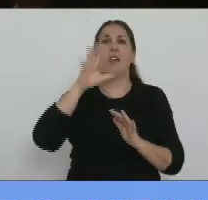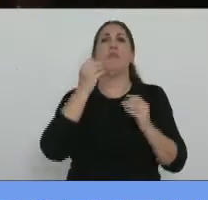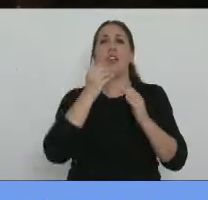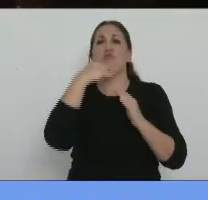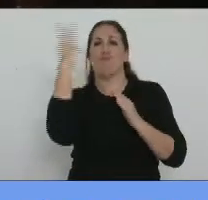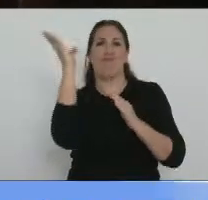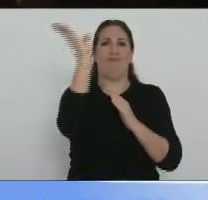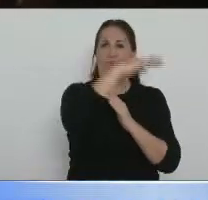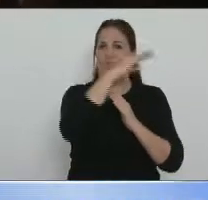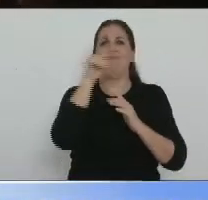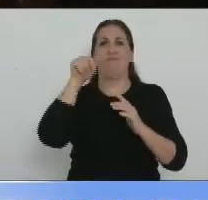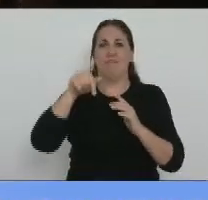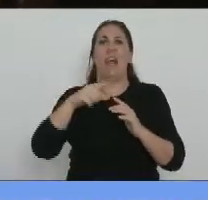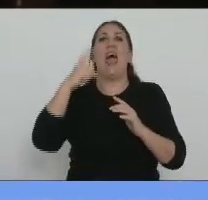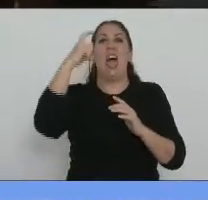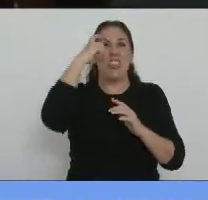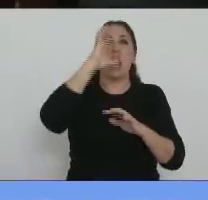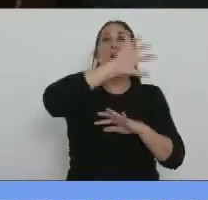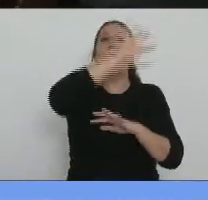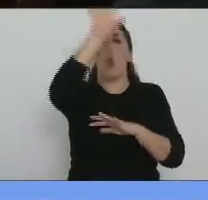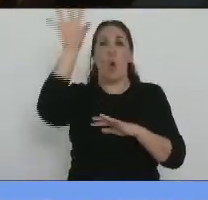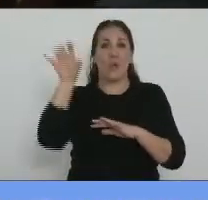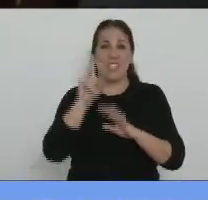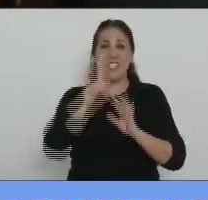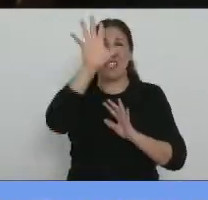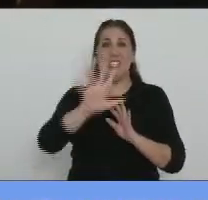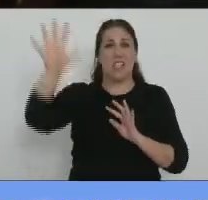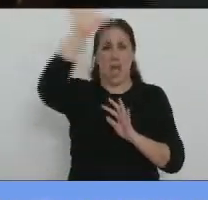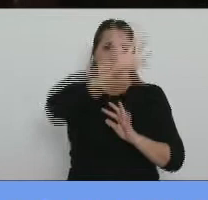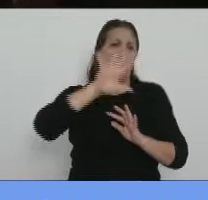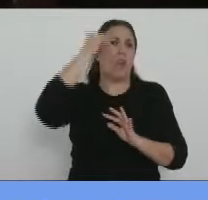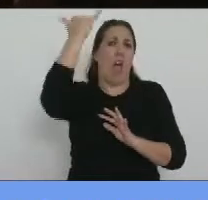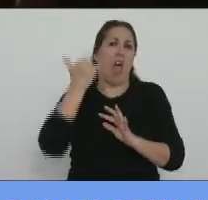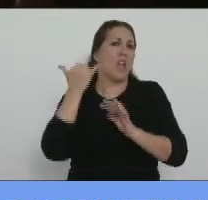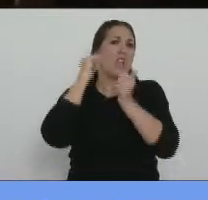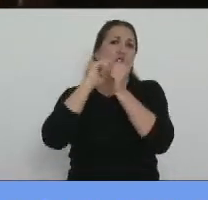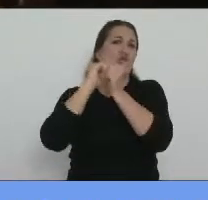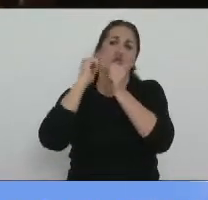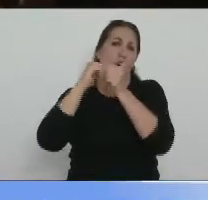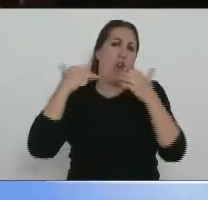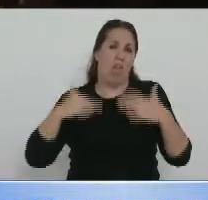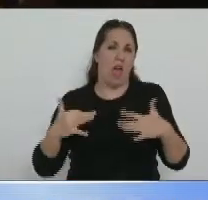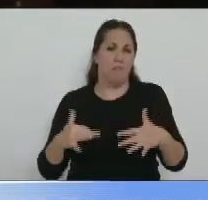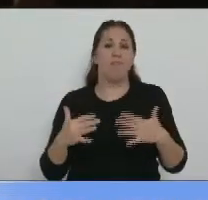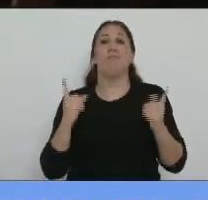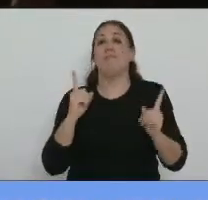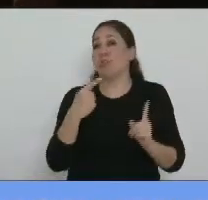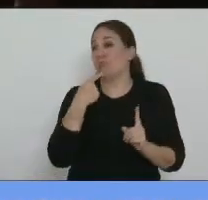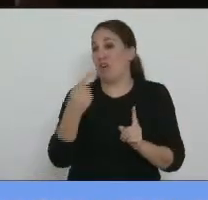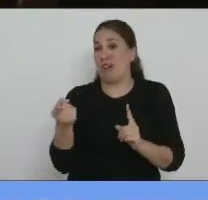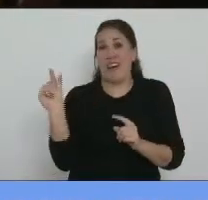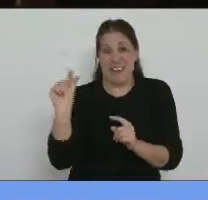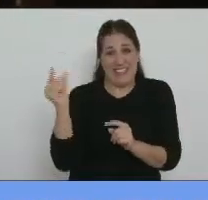de estas 10 provincias que tiene una lógica histórica porque como decía el senador prominentes en